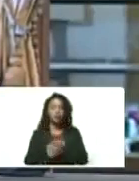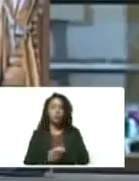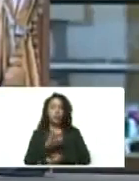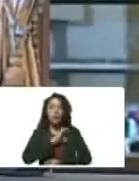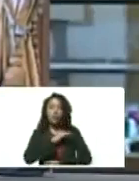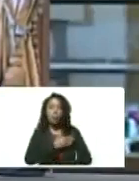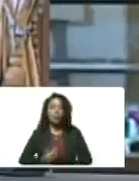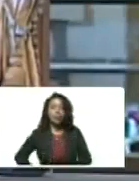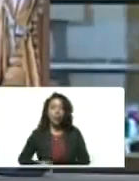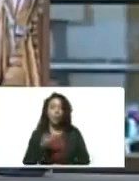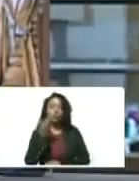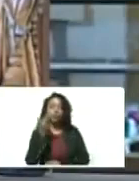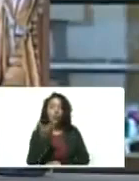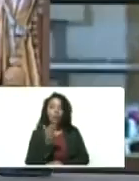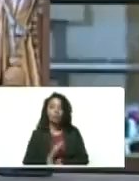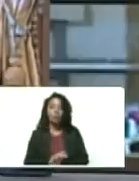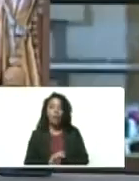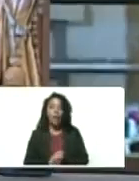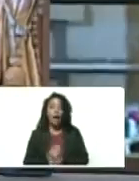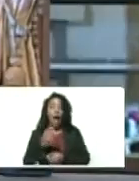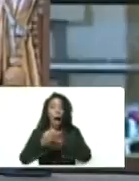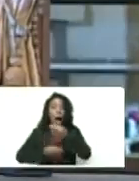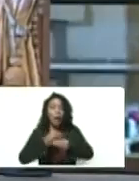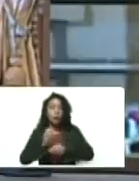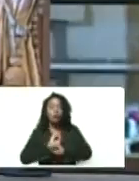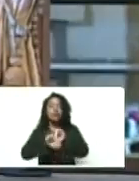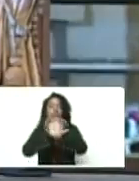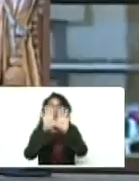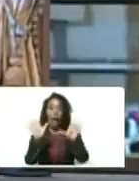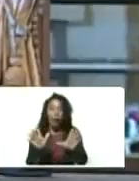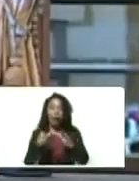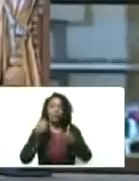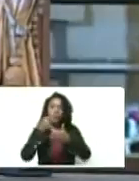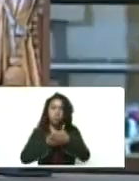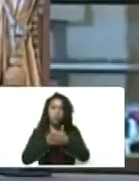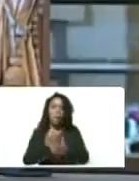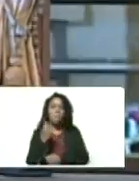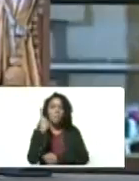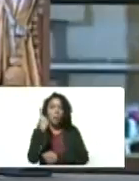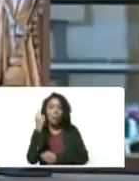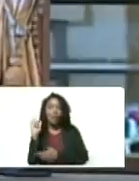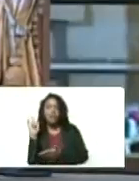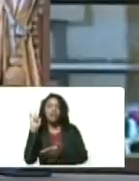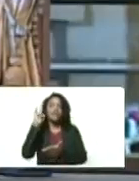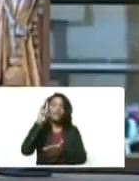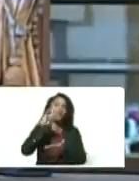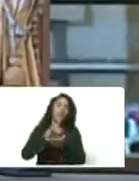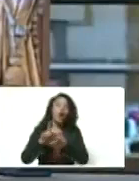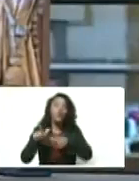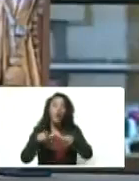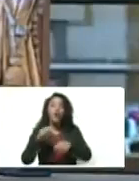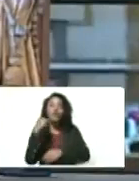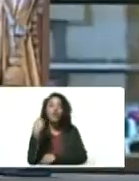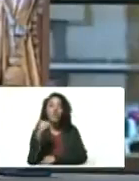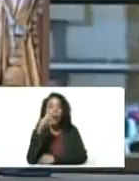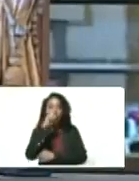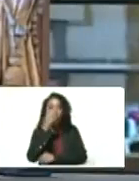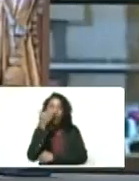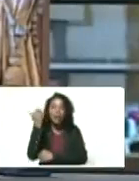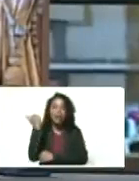usted ha sido franco consistente desde mi primer viaje que tuvo lugar en noviembre del año